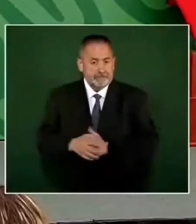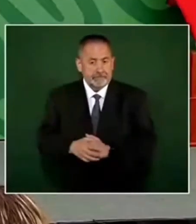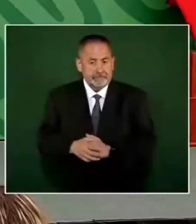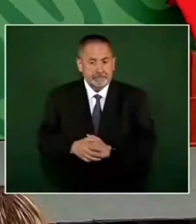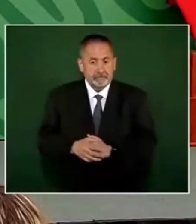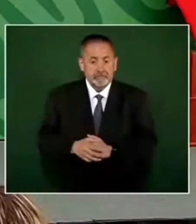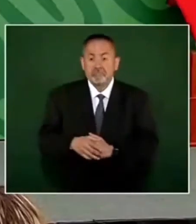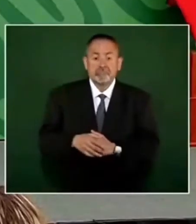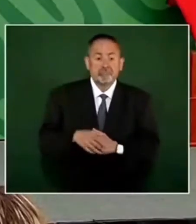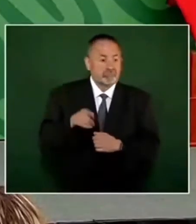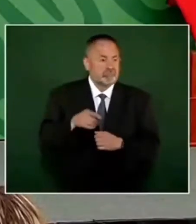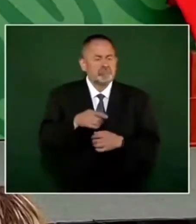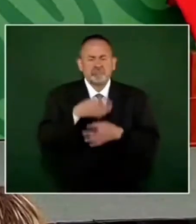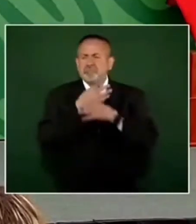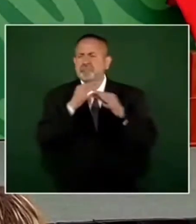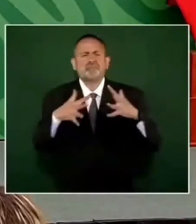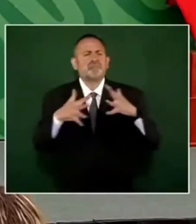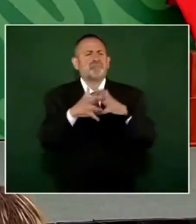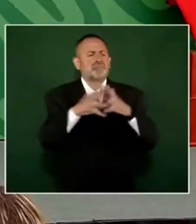declara la guerra aquí.